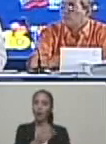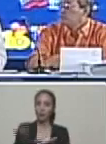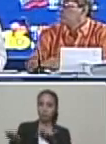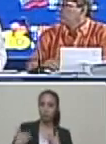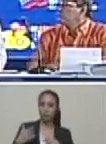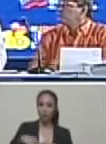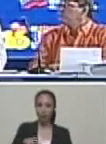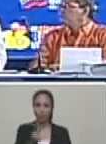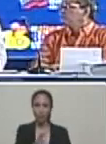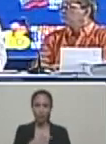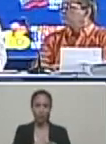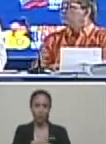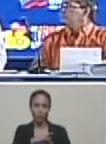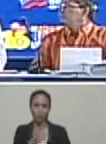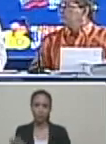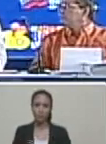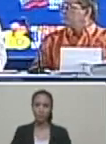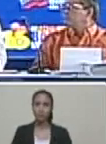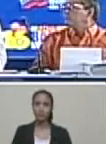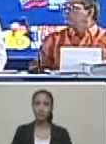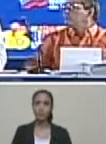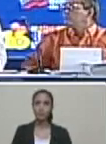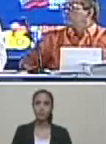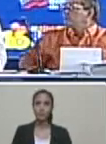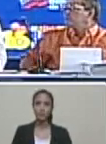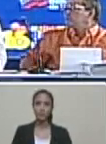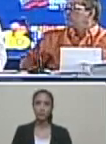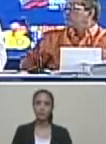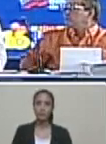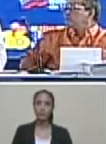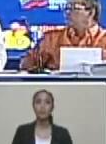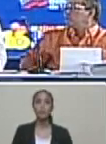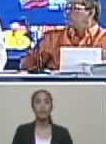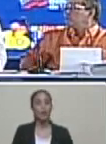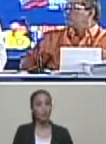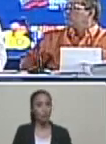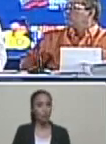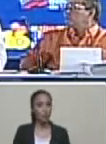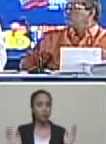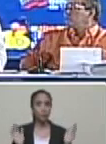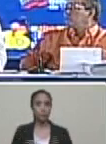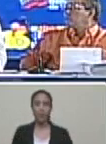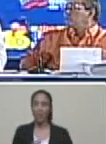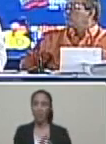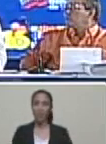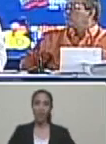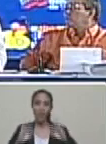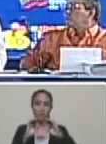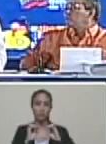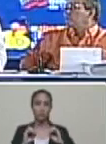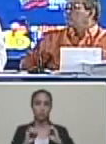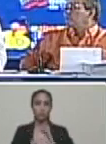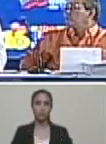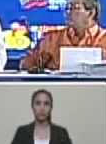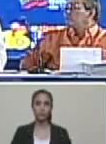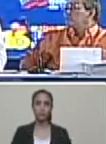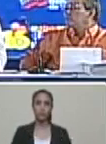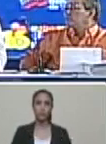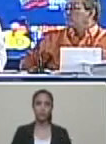a la fuerza Venezuela. A la fuerza, nada. Por las malas, nada. Por las malas